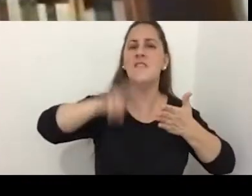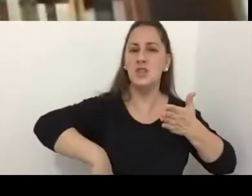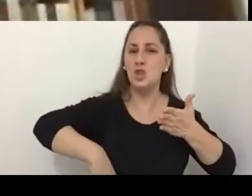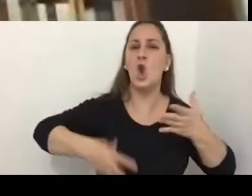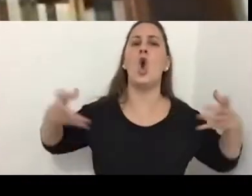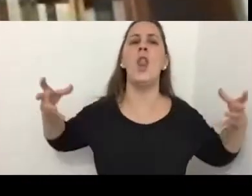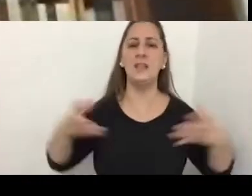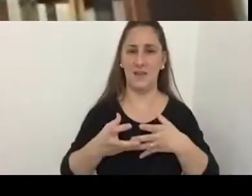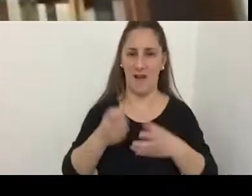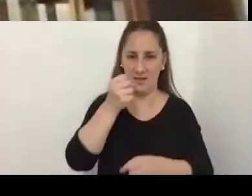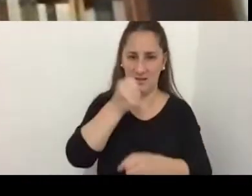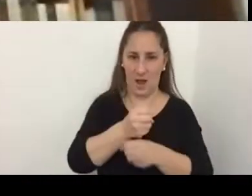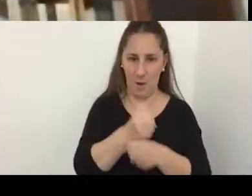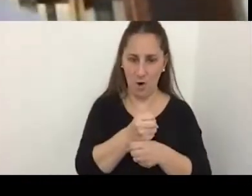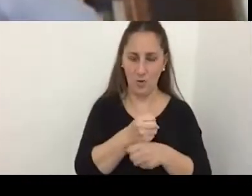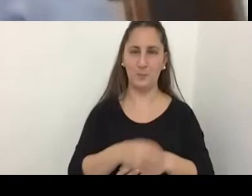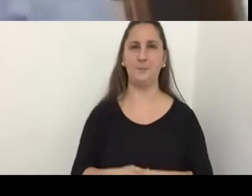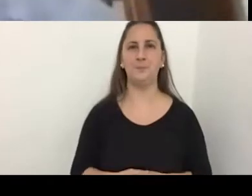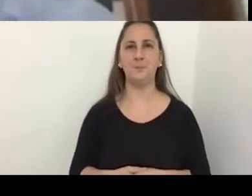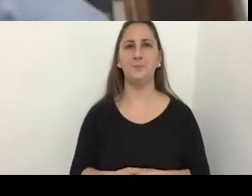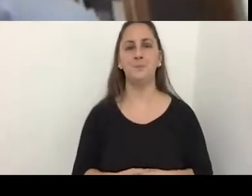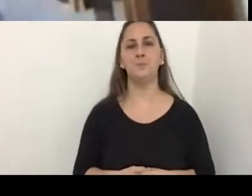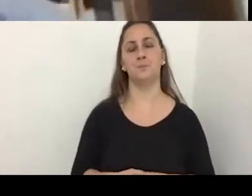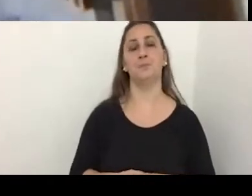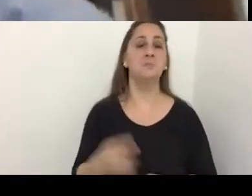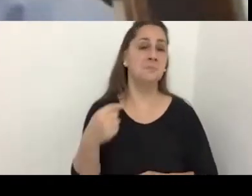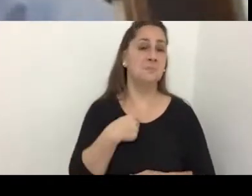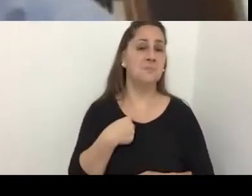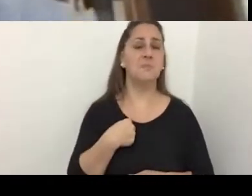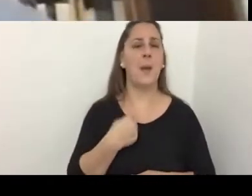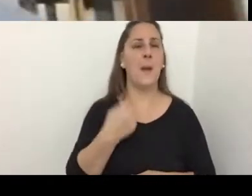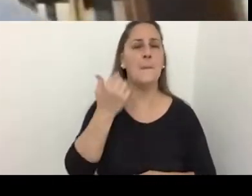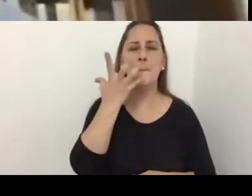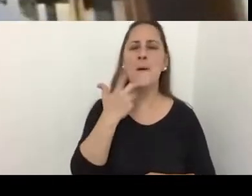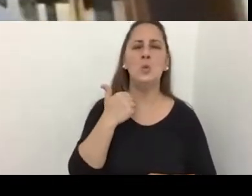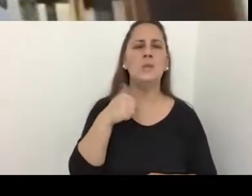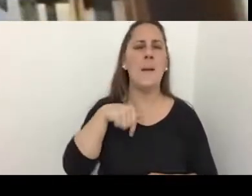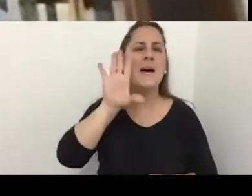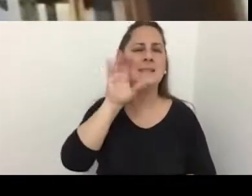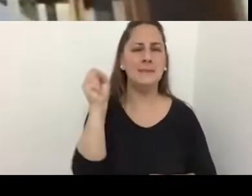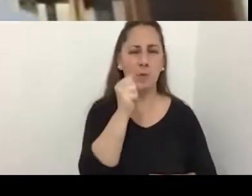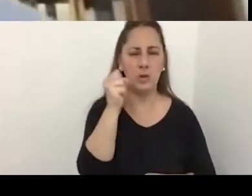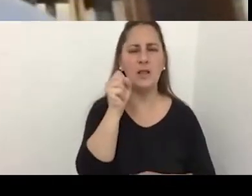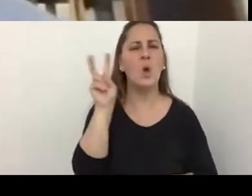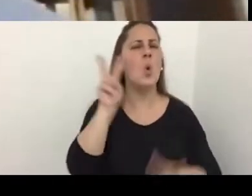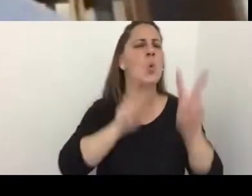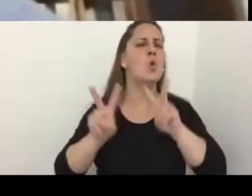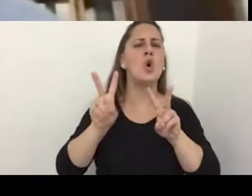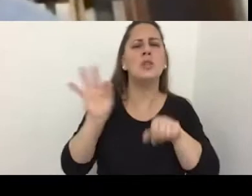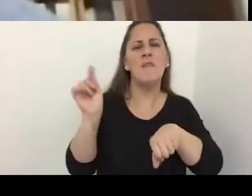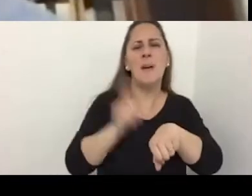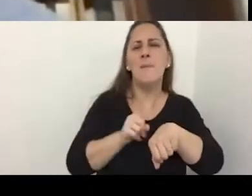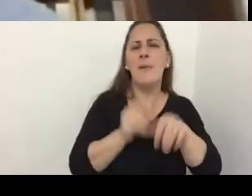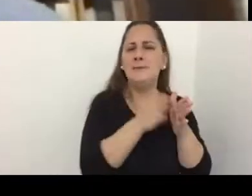trabajo. Ahora, a mí me gusta ir a la esencia porque trato de contextualizar, ¿no?